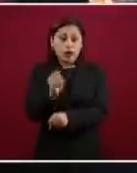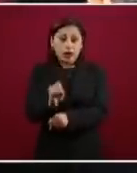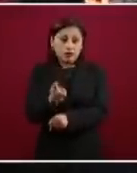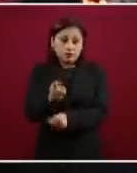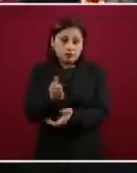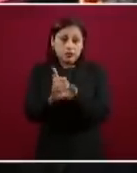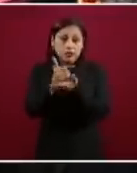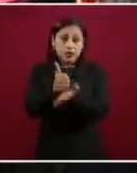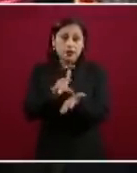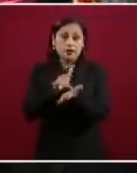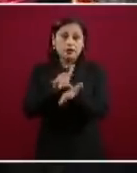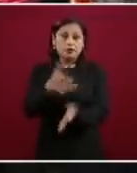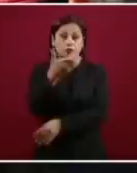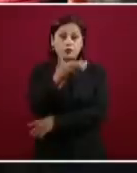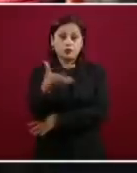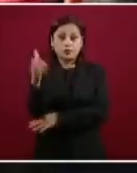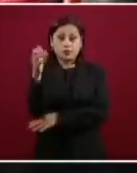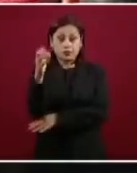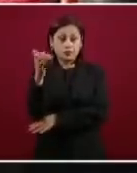campo.